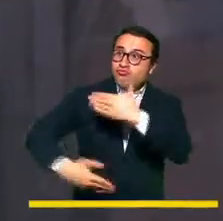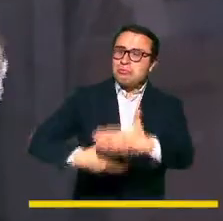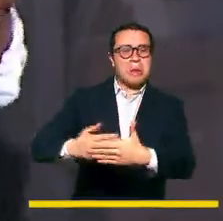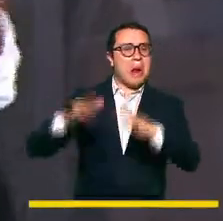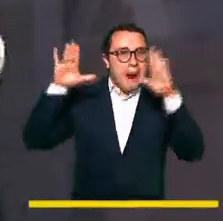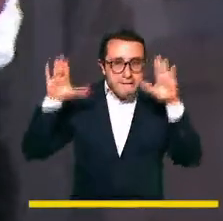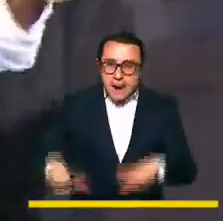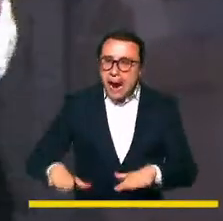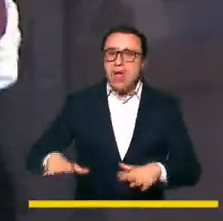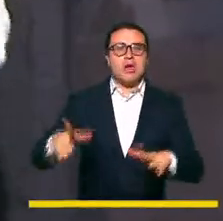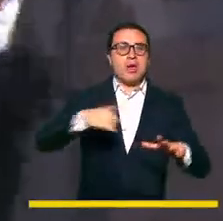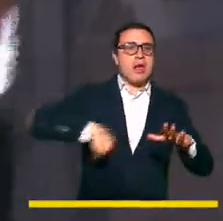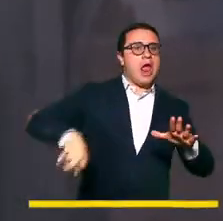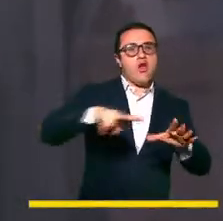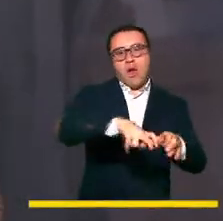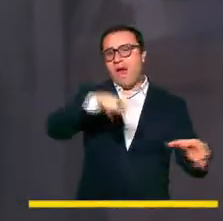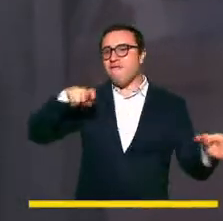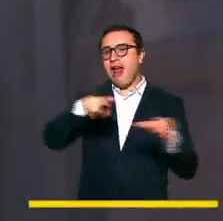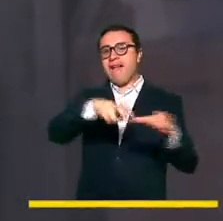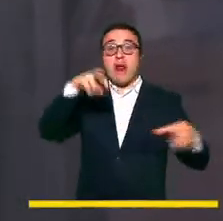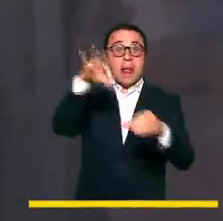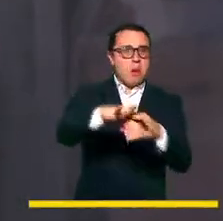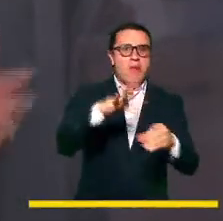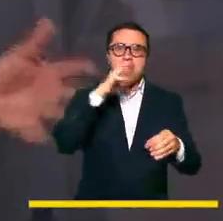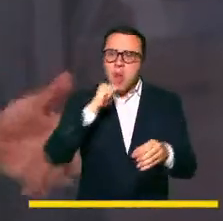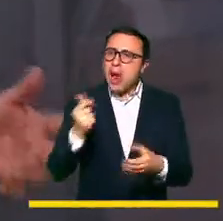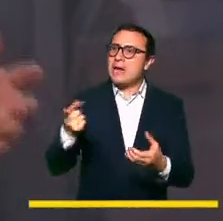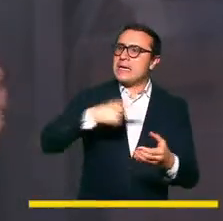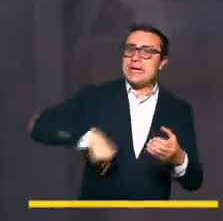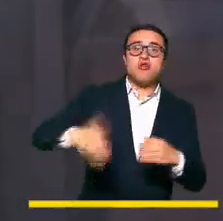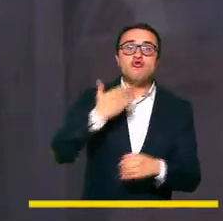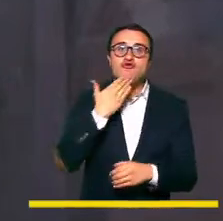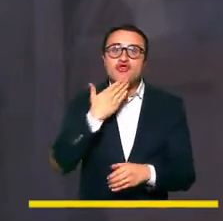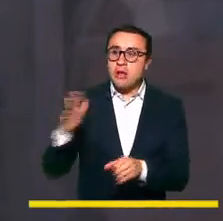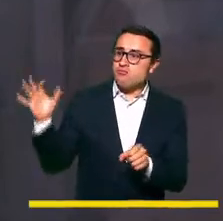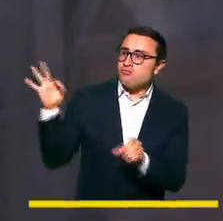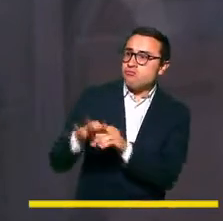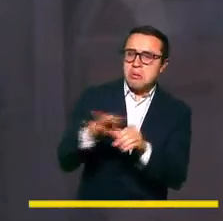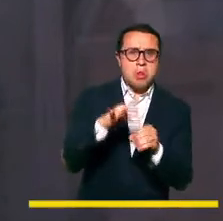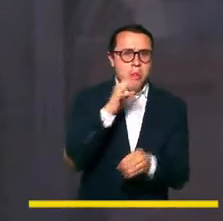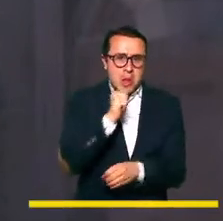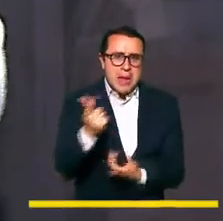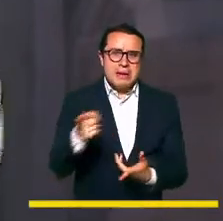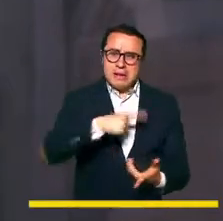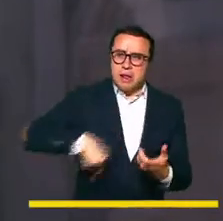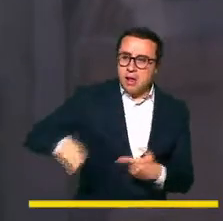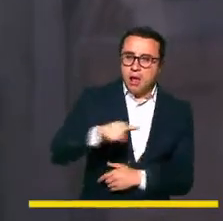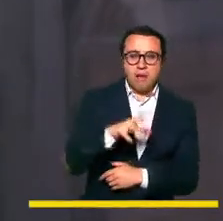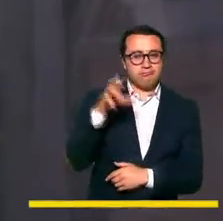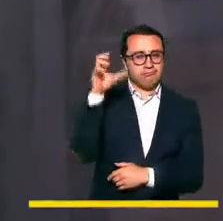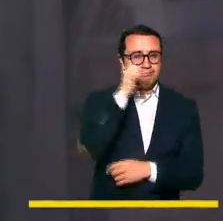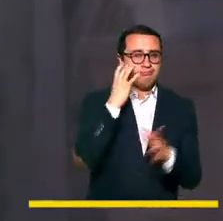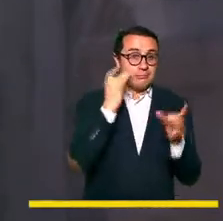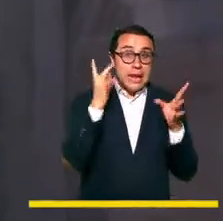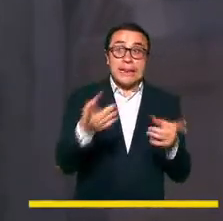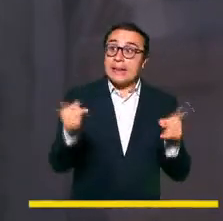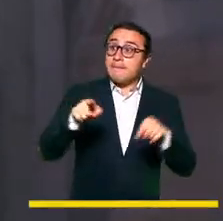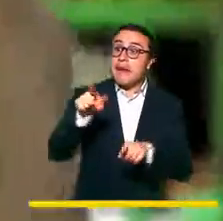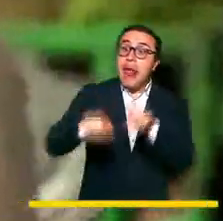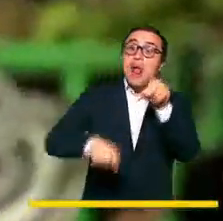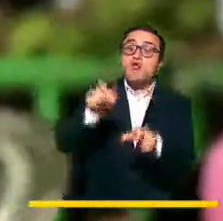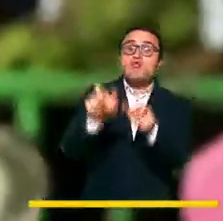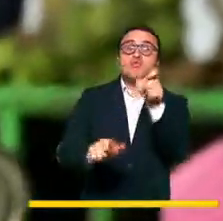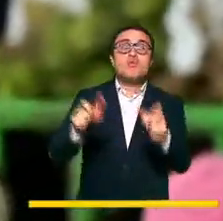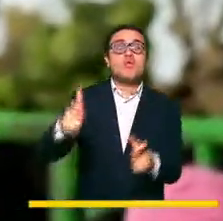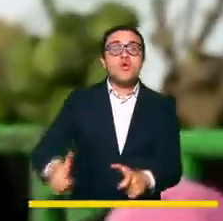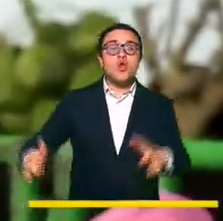se salen, no hay quórum, sabotean. Hasta estamos viendo cómo unos congresistas financiados por